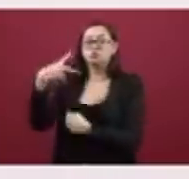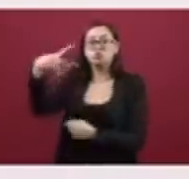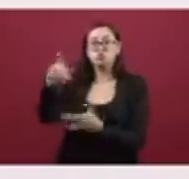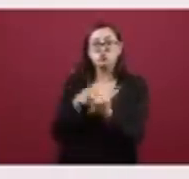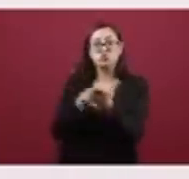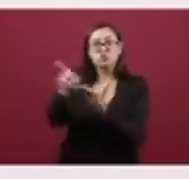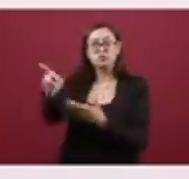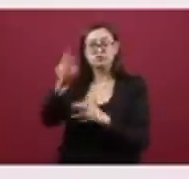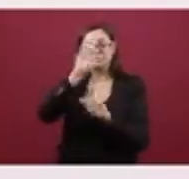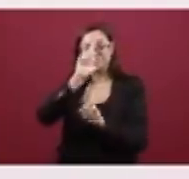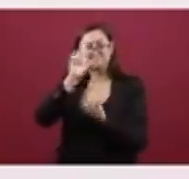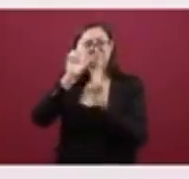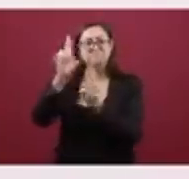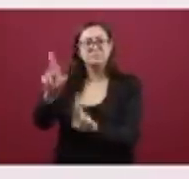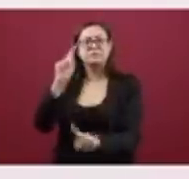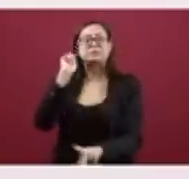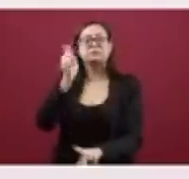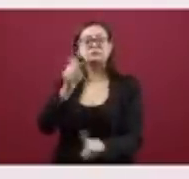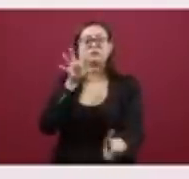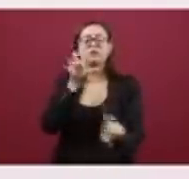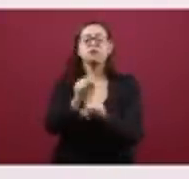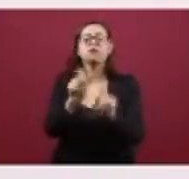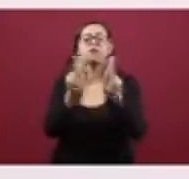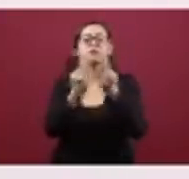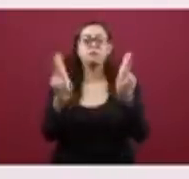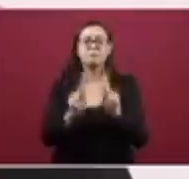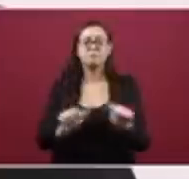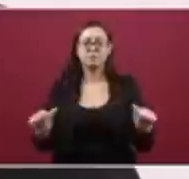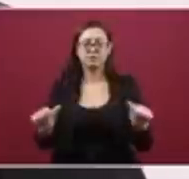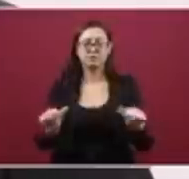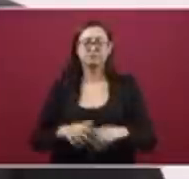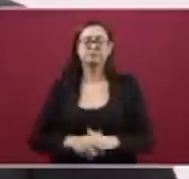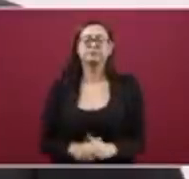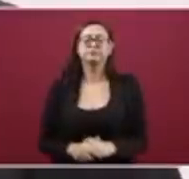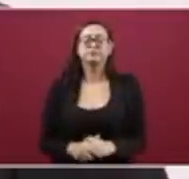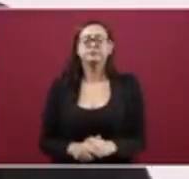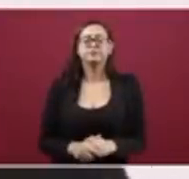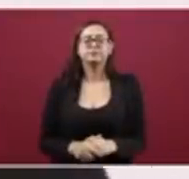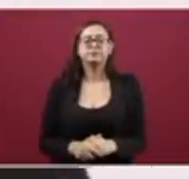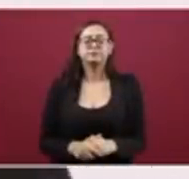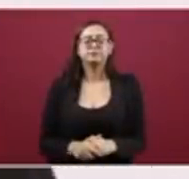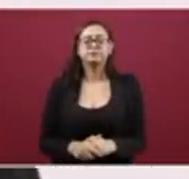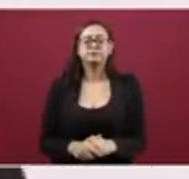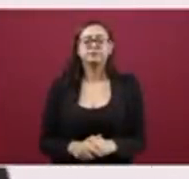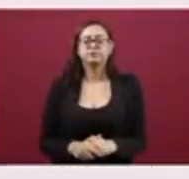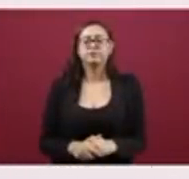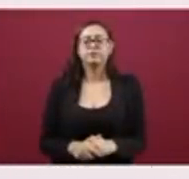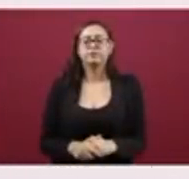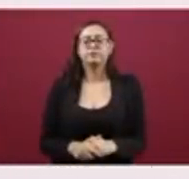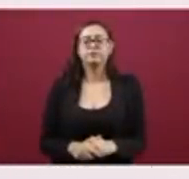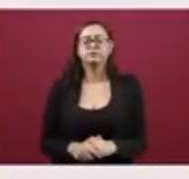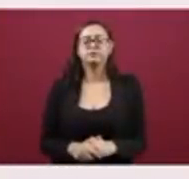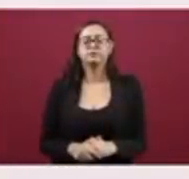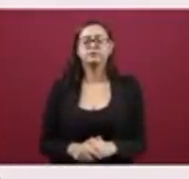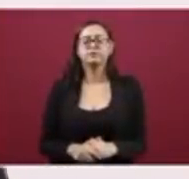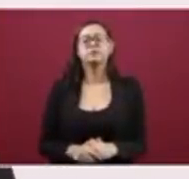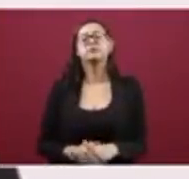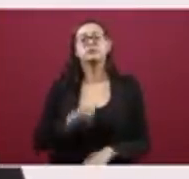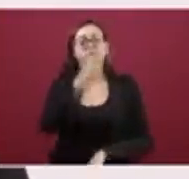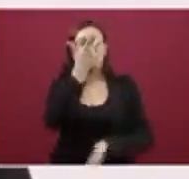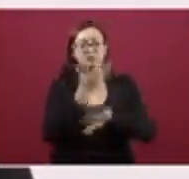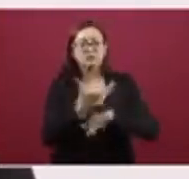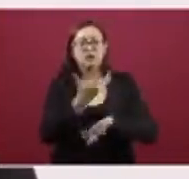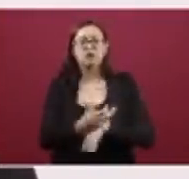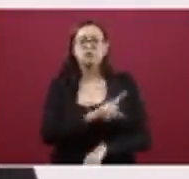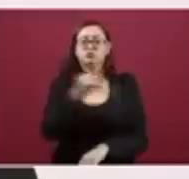ajeno es la paz la relación con el gobierno de los eeuu